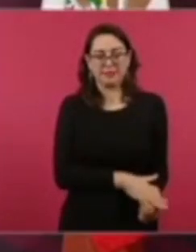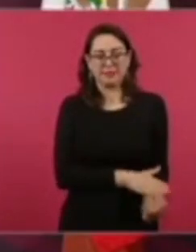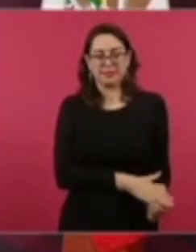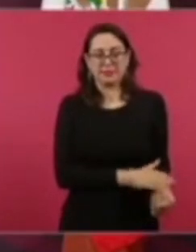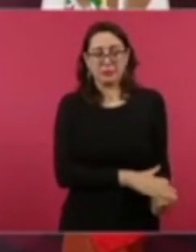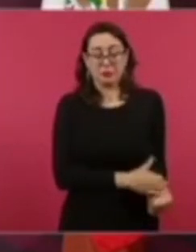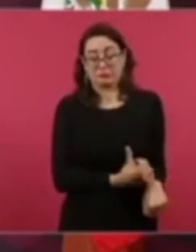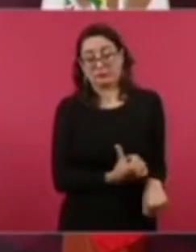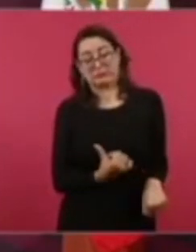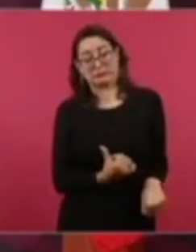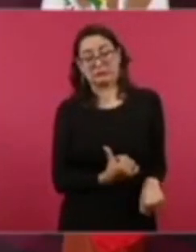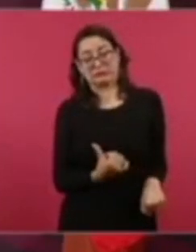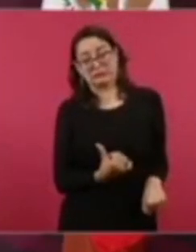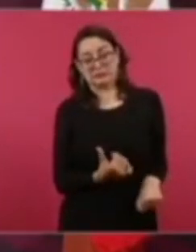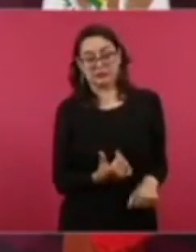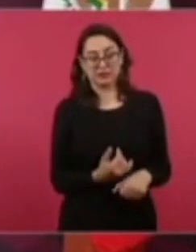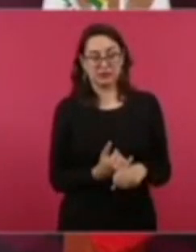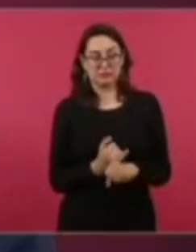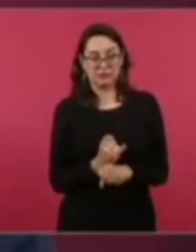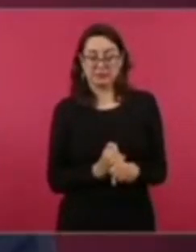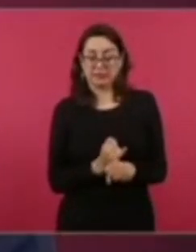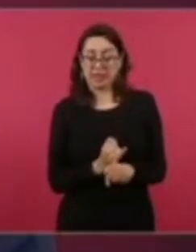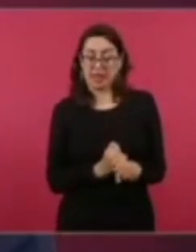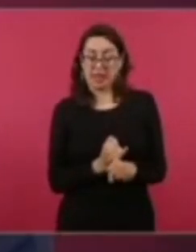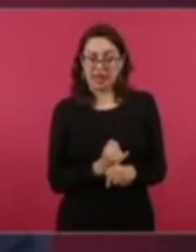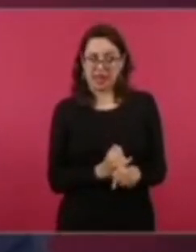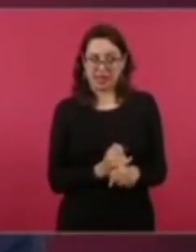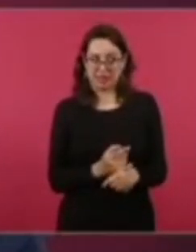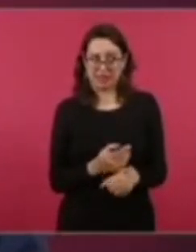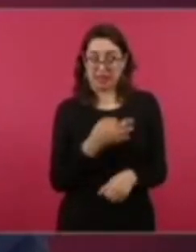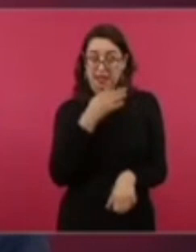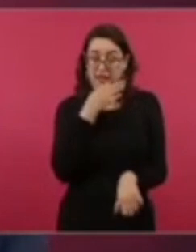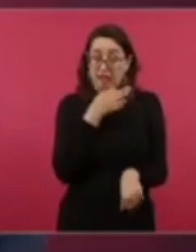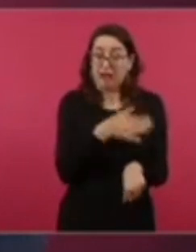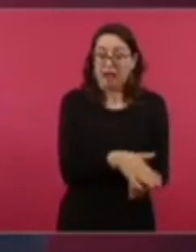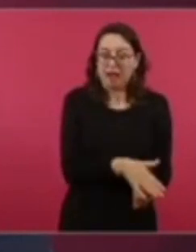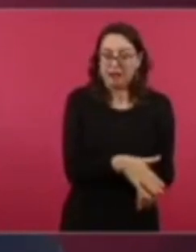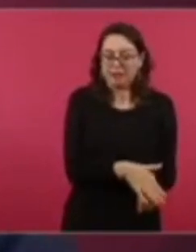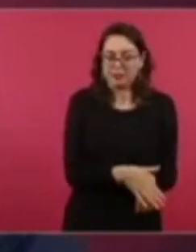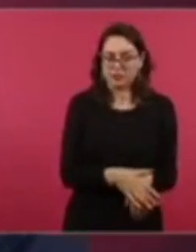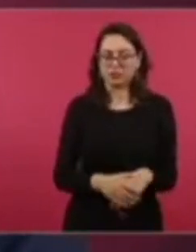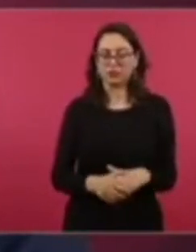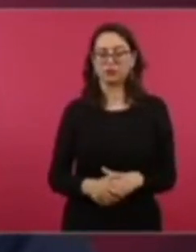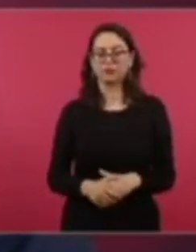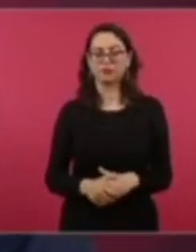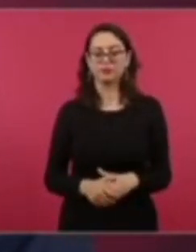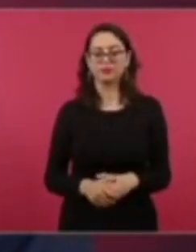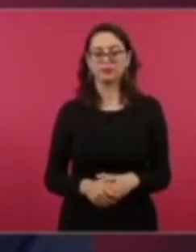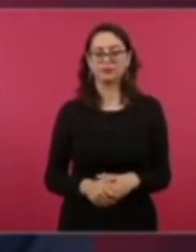a quien presuntamente había cometido delitos.